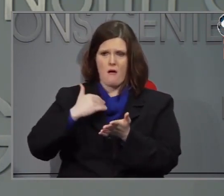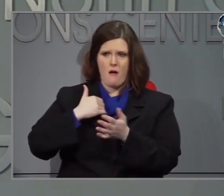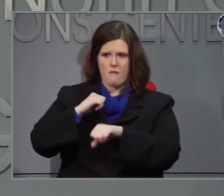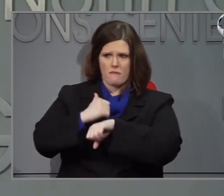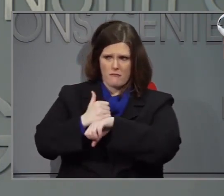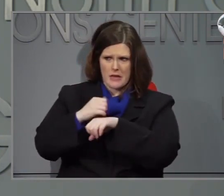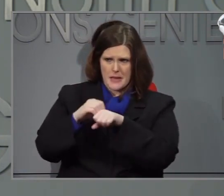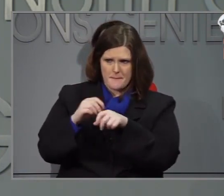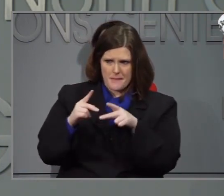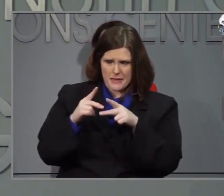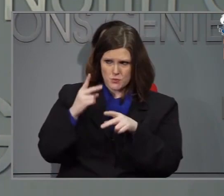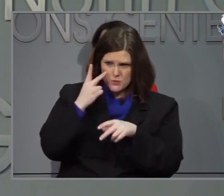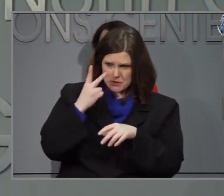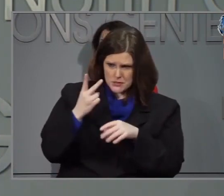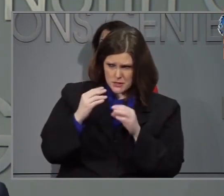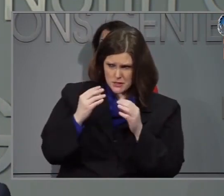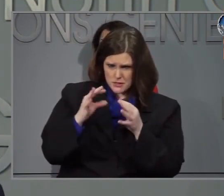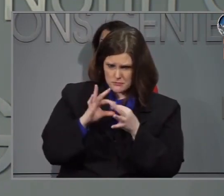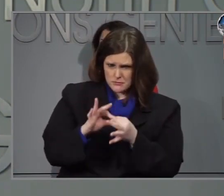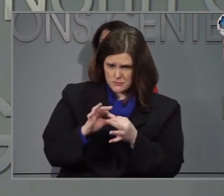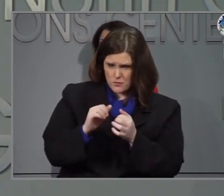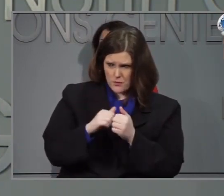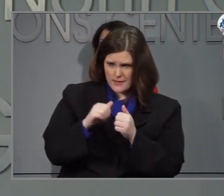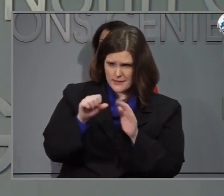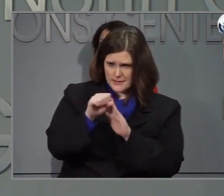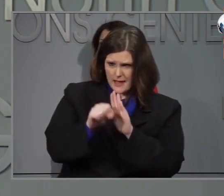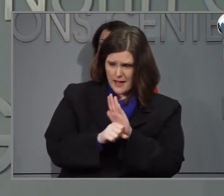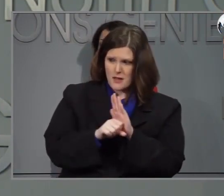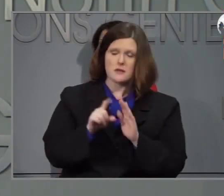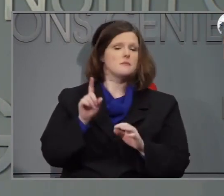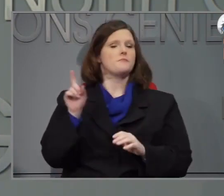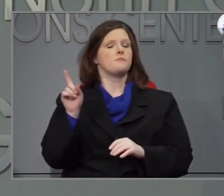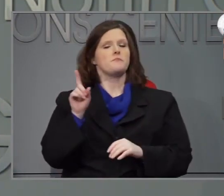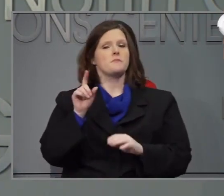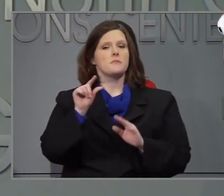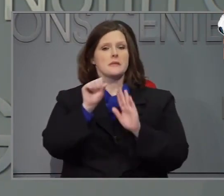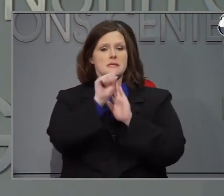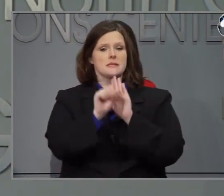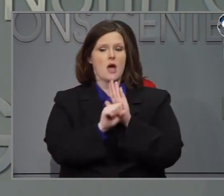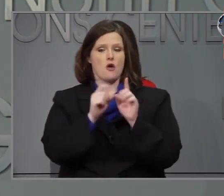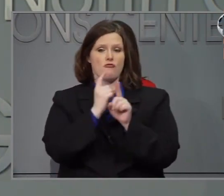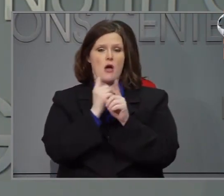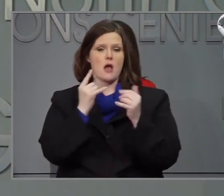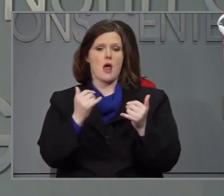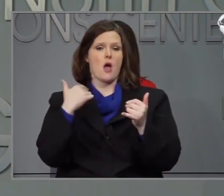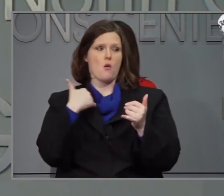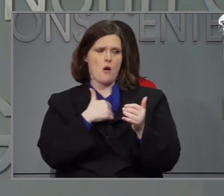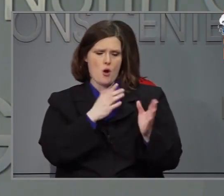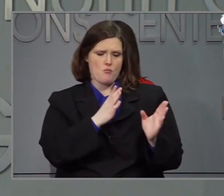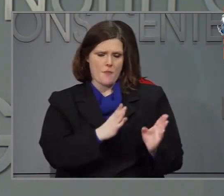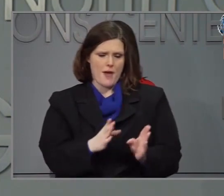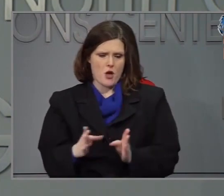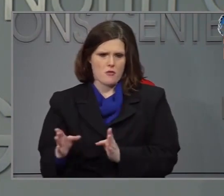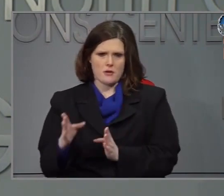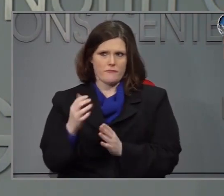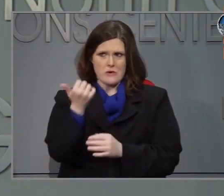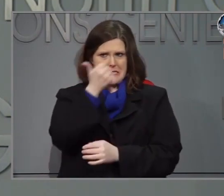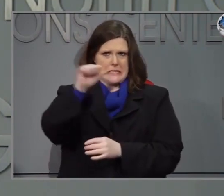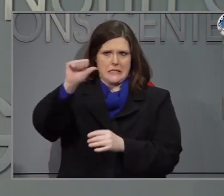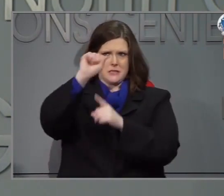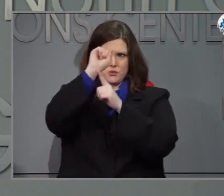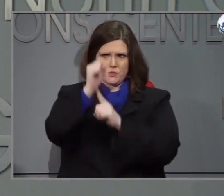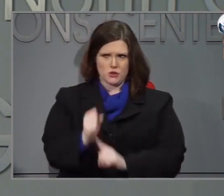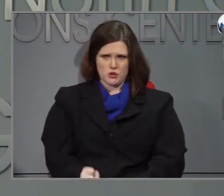la orden de permanecer en casa cree que va a continuar en el estado estamos preparándonos